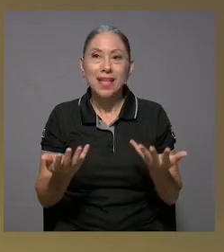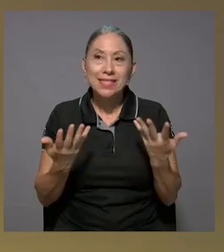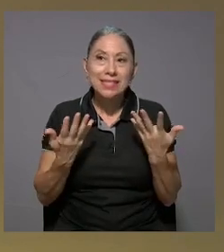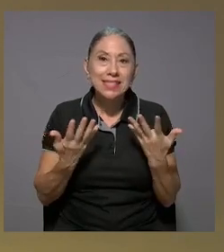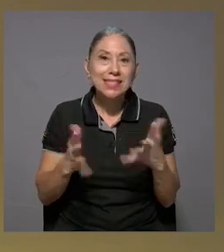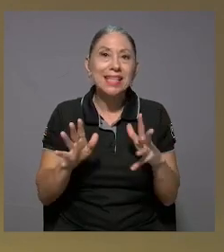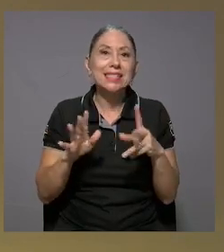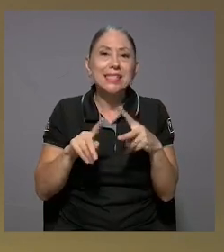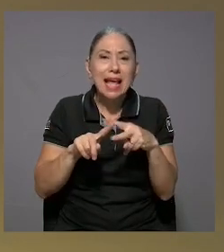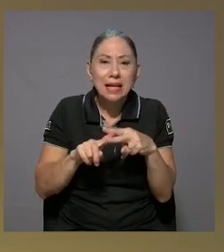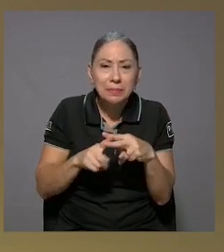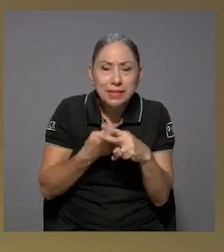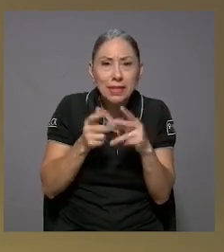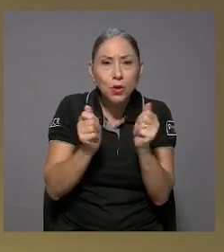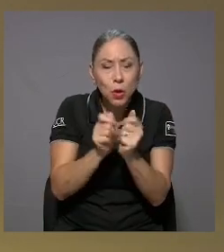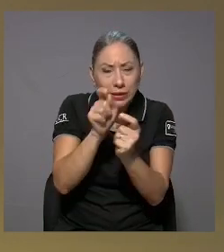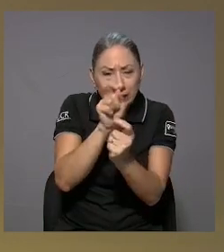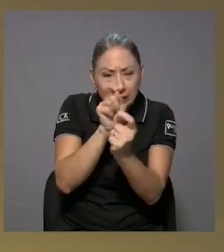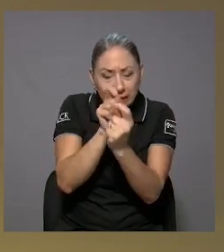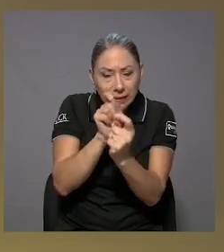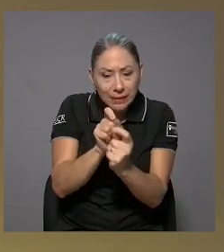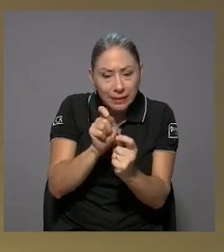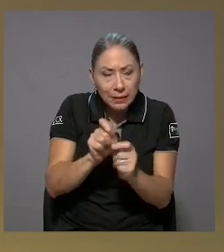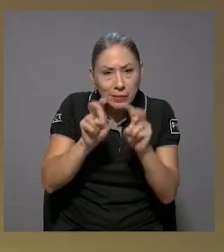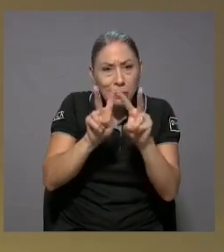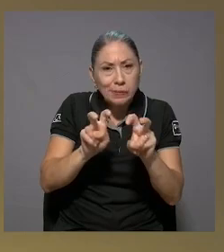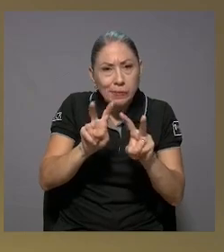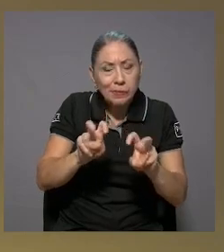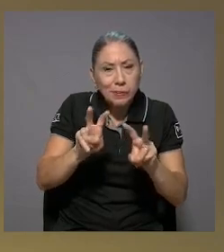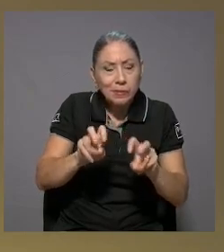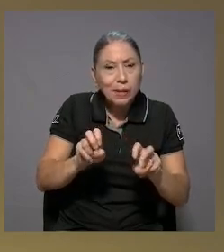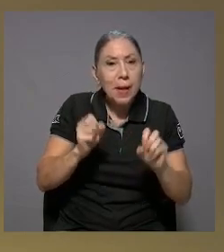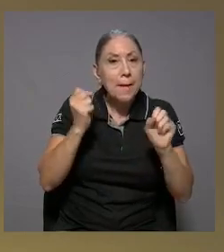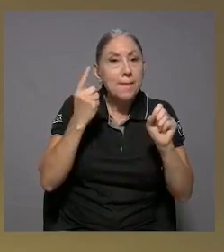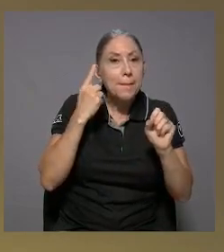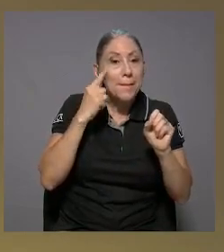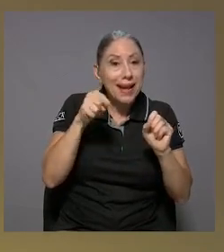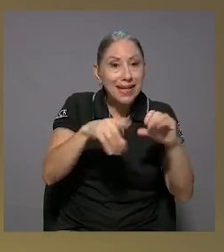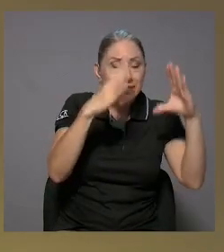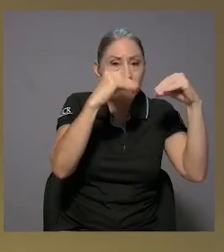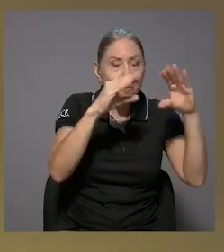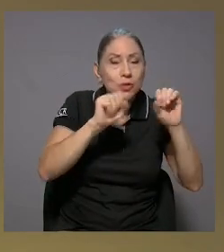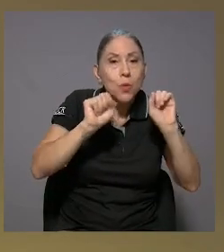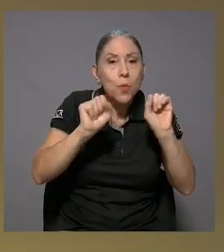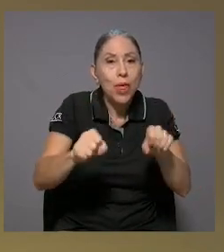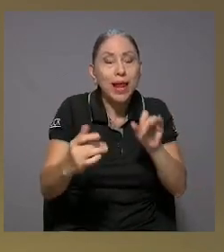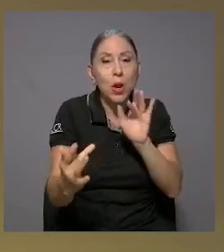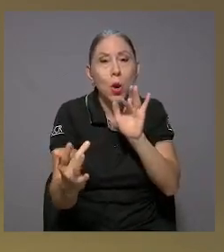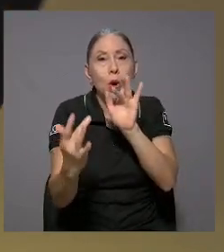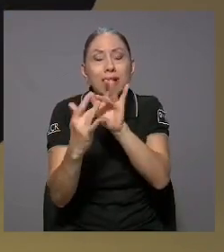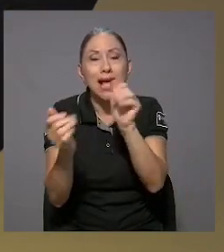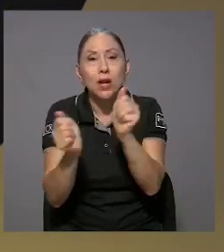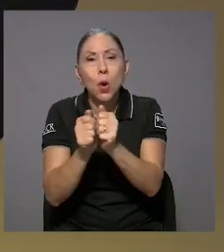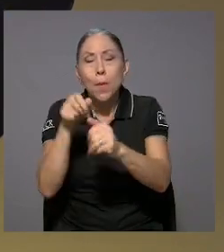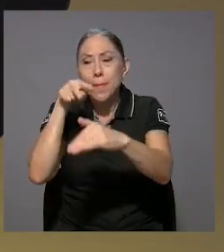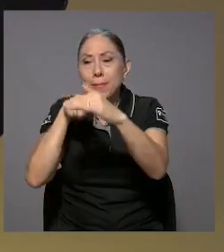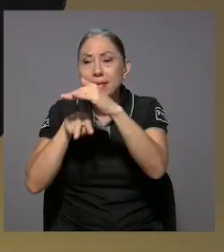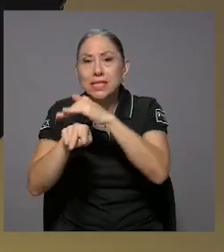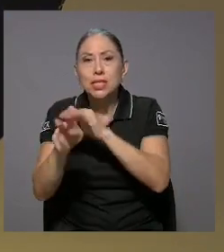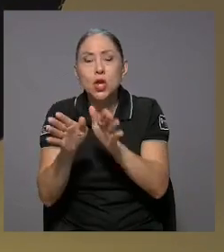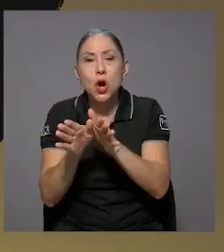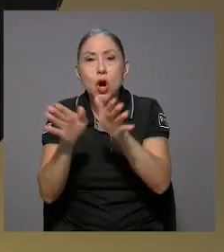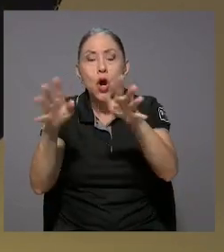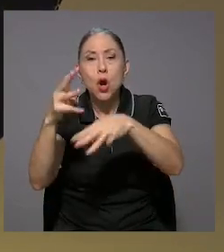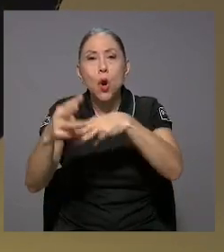se está entrando a los detalles para poderlos conectar con la visión